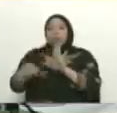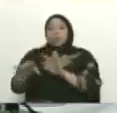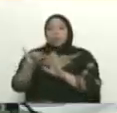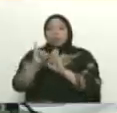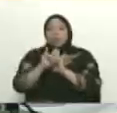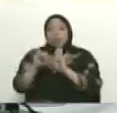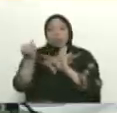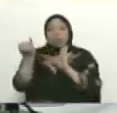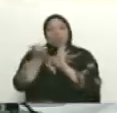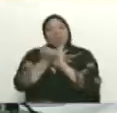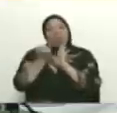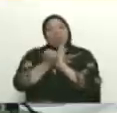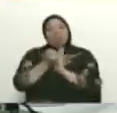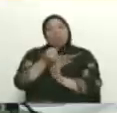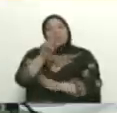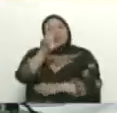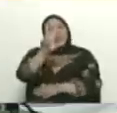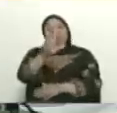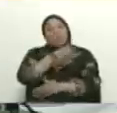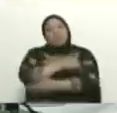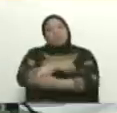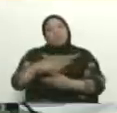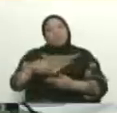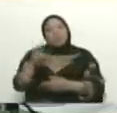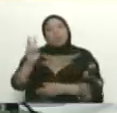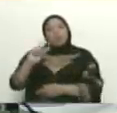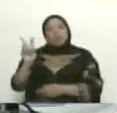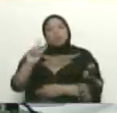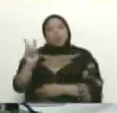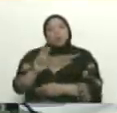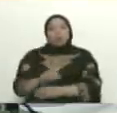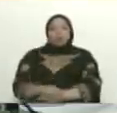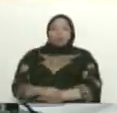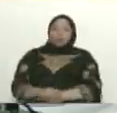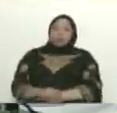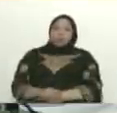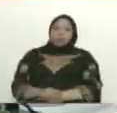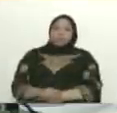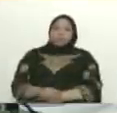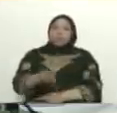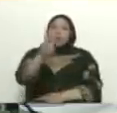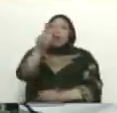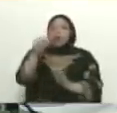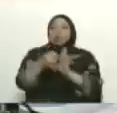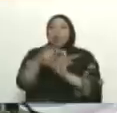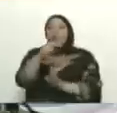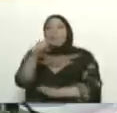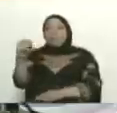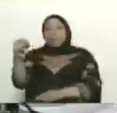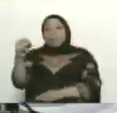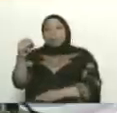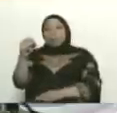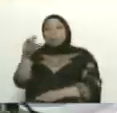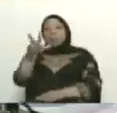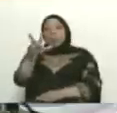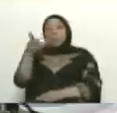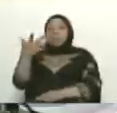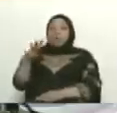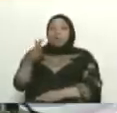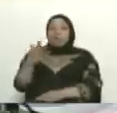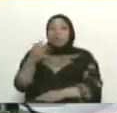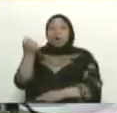identidad. Casi 3 millones de venezolanos. En el año 2003,